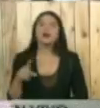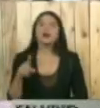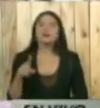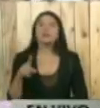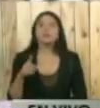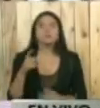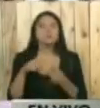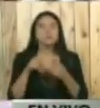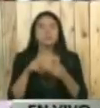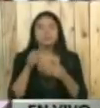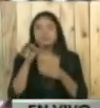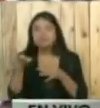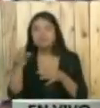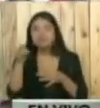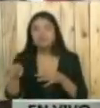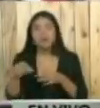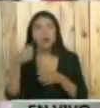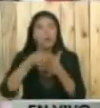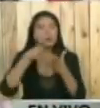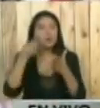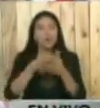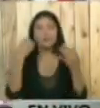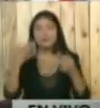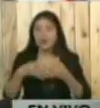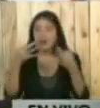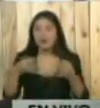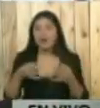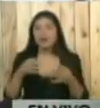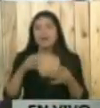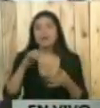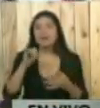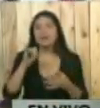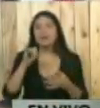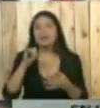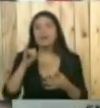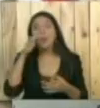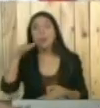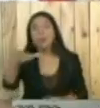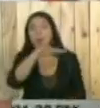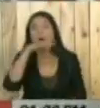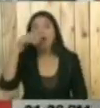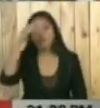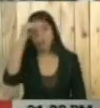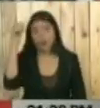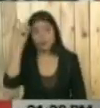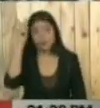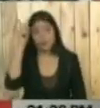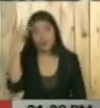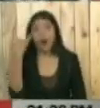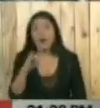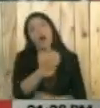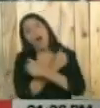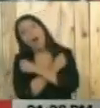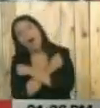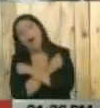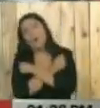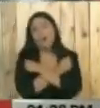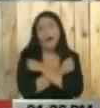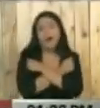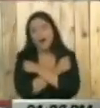Airanjún, presente y consecuente. Airanjún, pueblo guarao, hermanos guarao, un abrazo